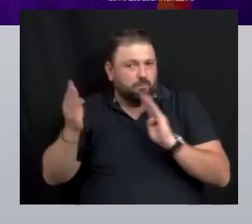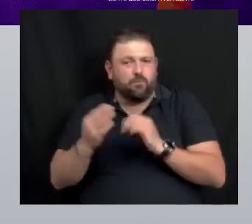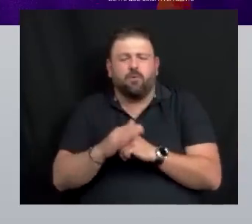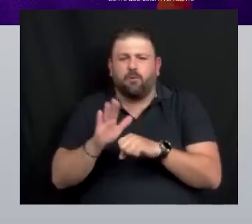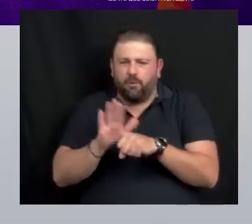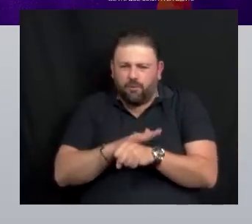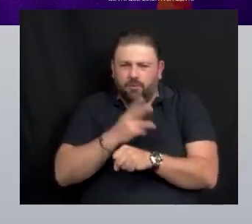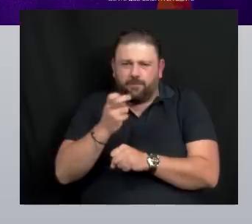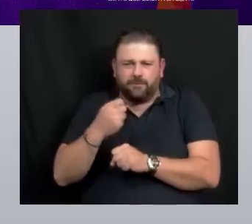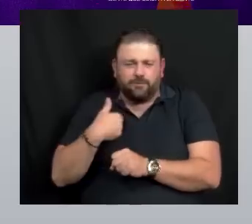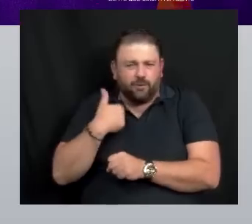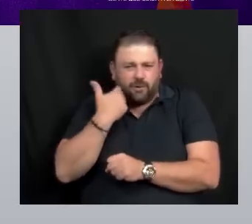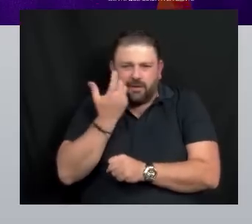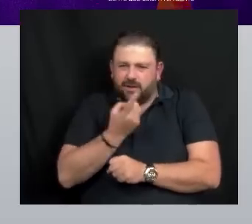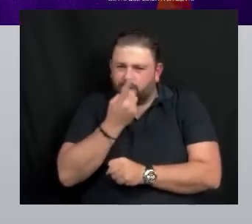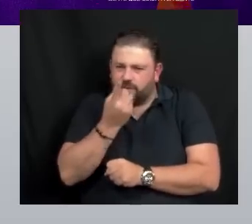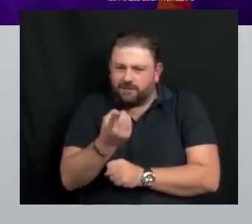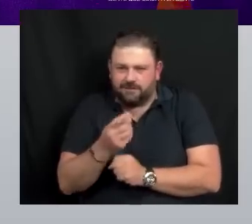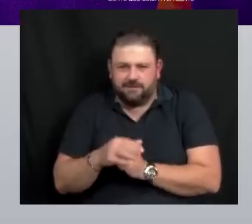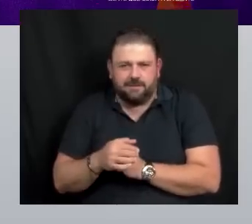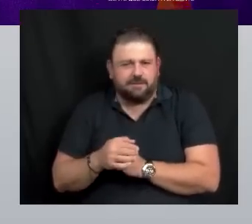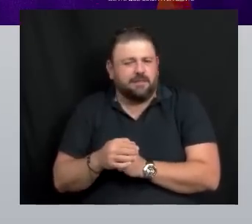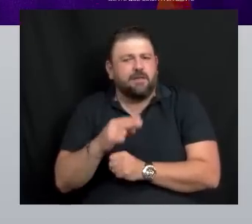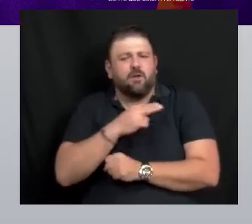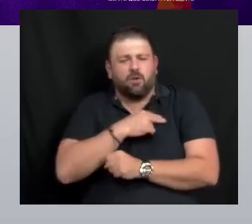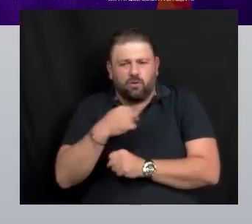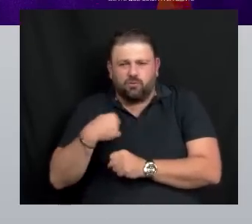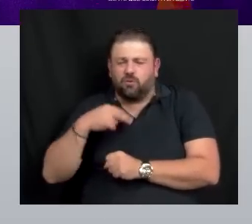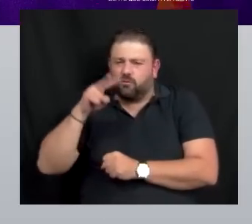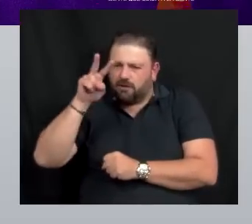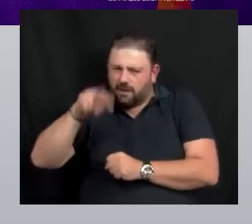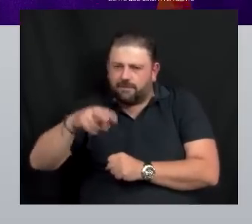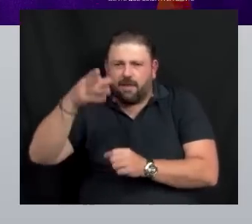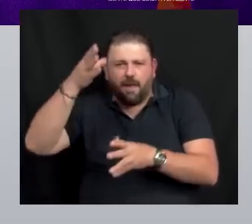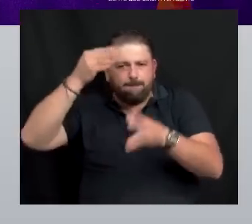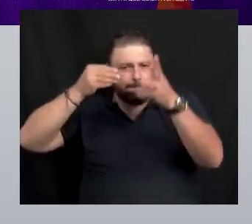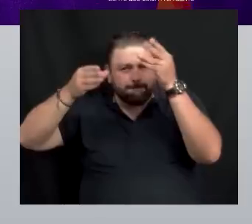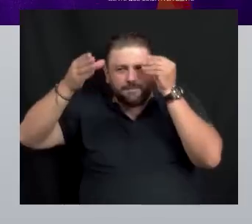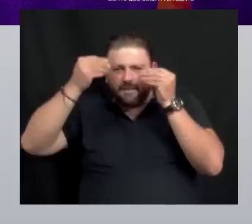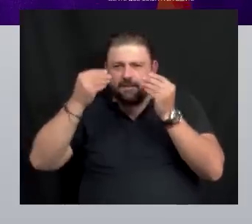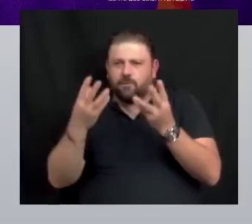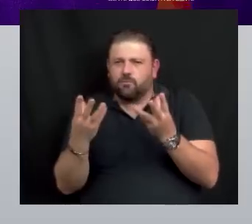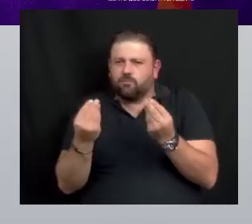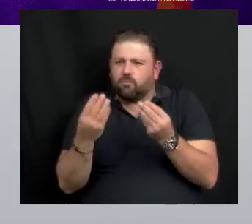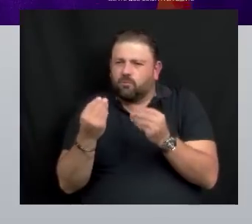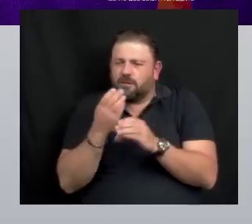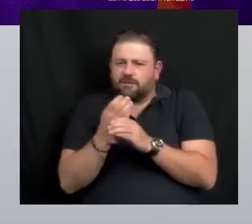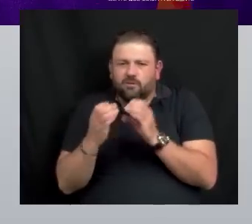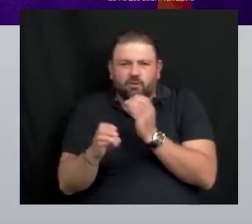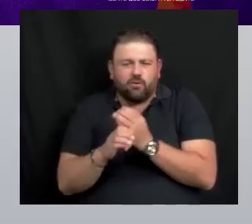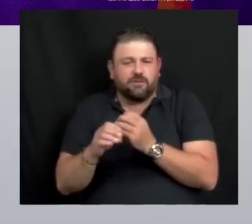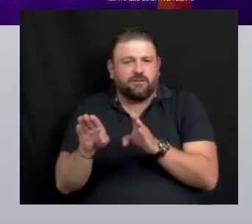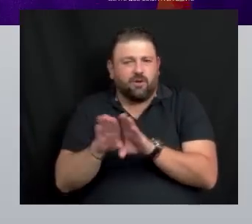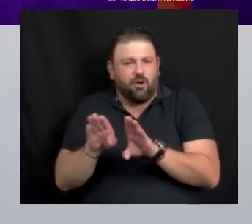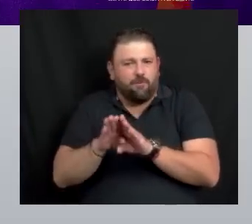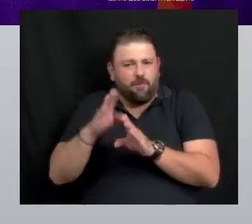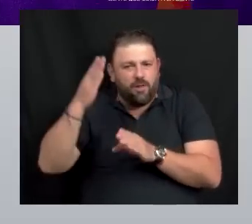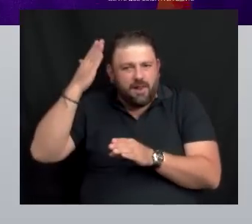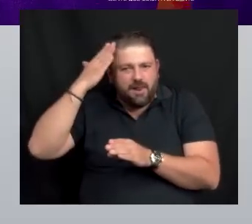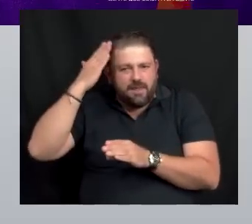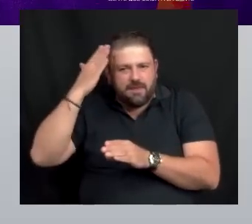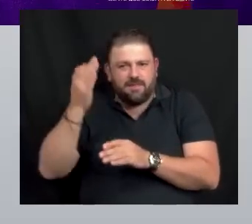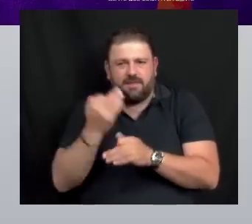decirles algo en ese principio. Y hemos aprendido de muchos líderes, como Ram, que por emoción llevó más de 100